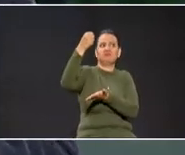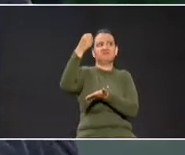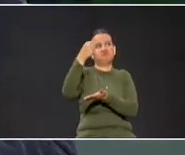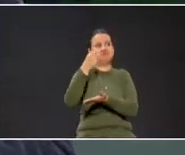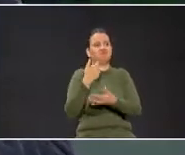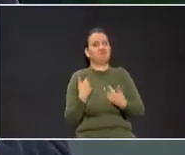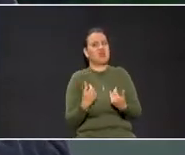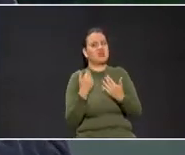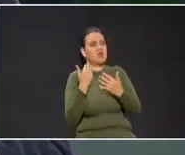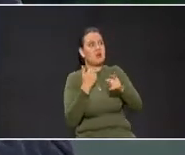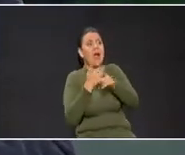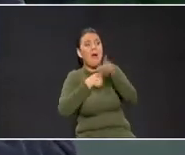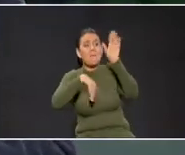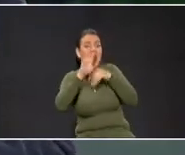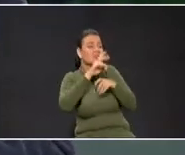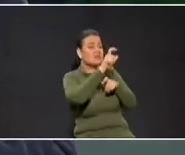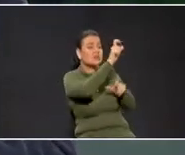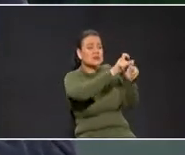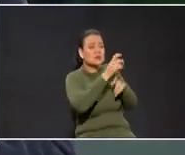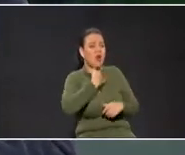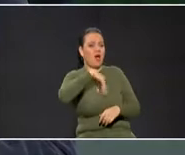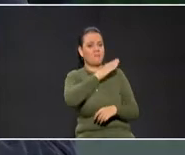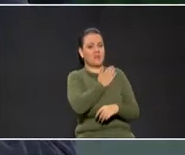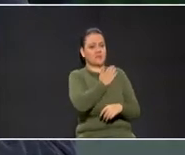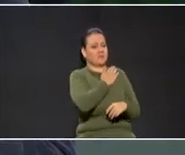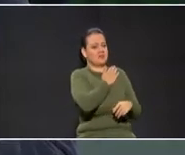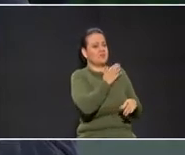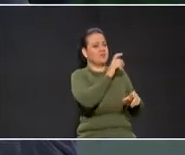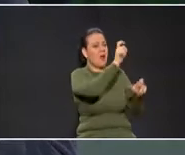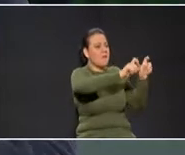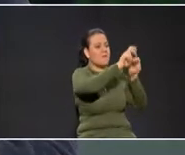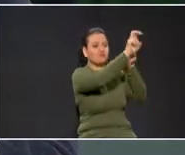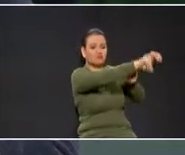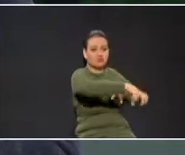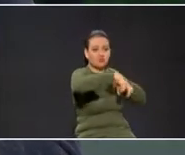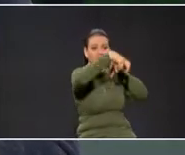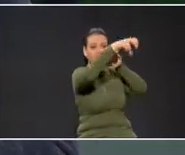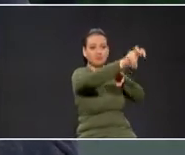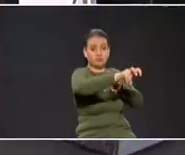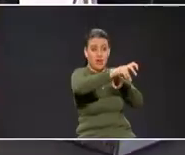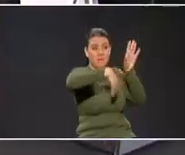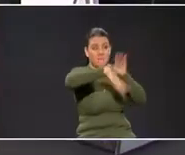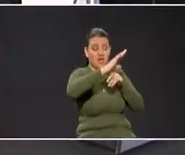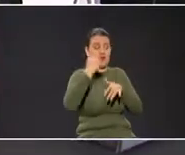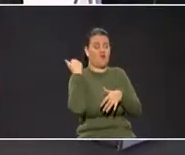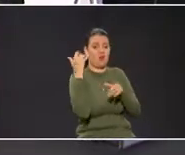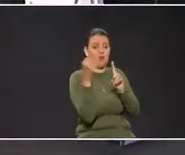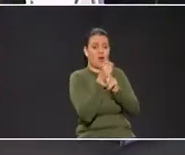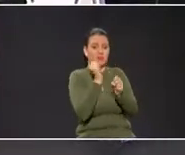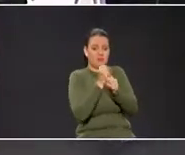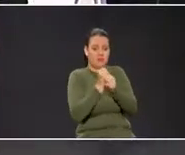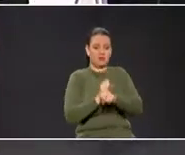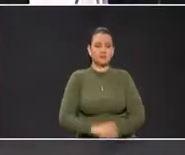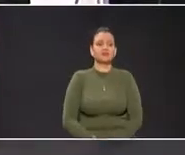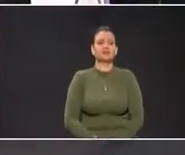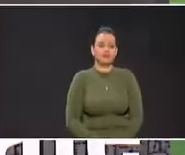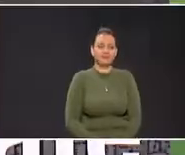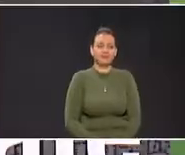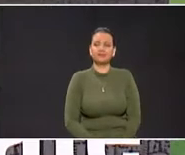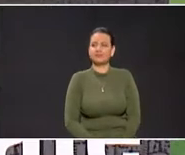y eso va a revertir en la ciudad porque también genera empleo para sobre todo para los jóvenes y acerca de capitales